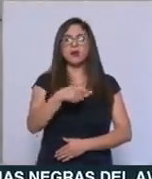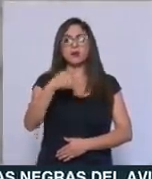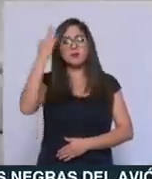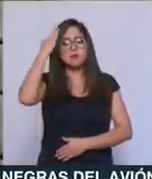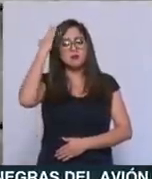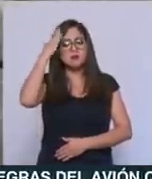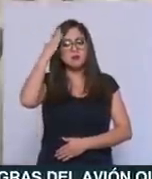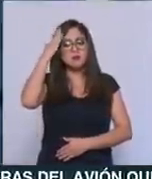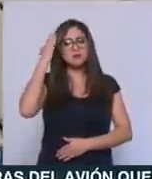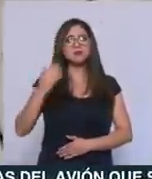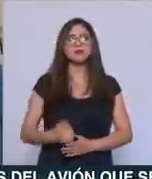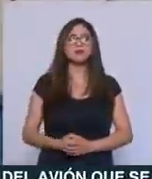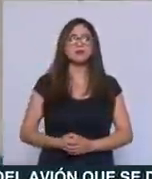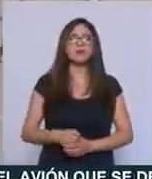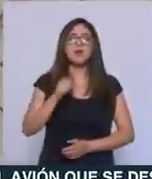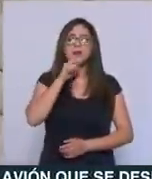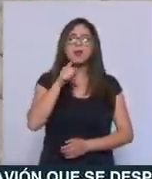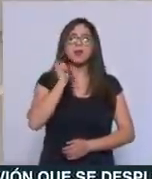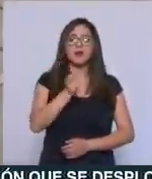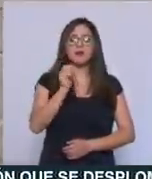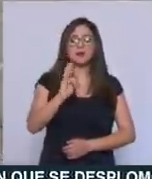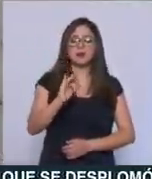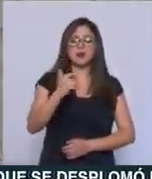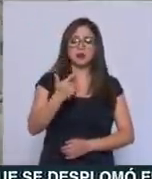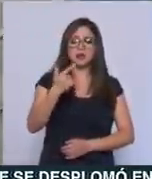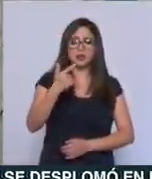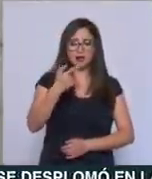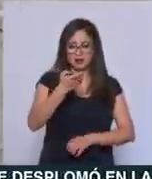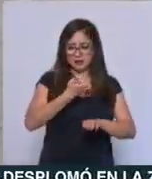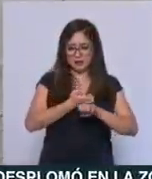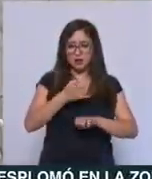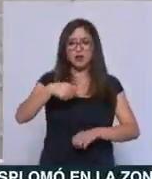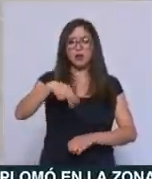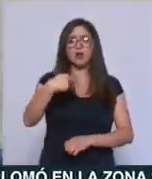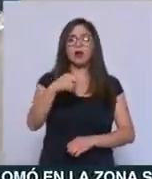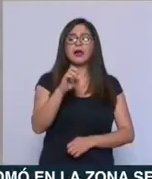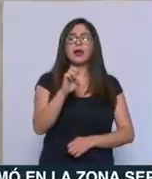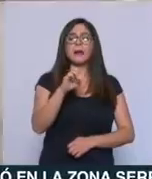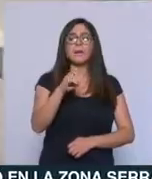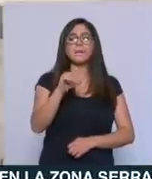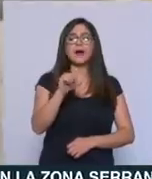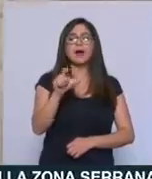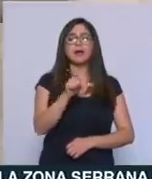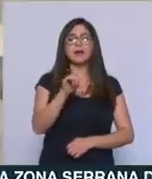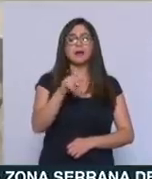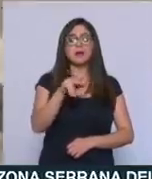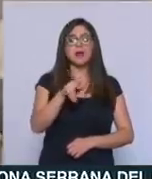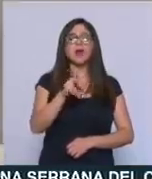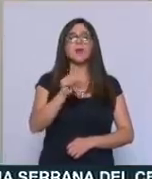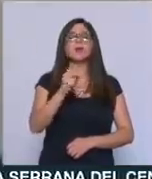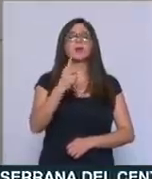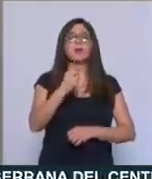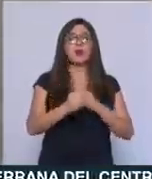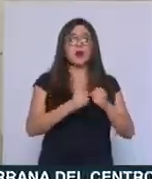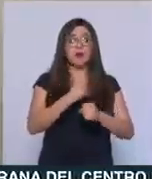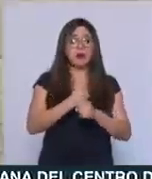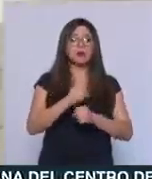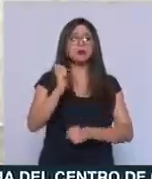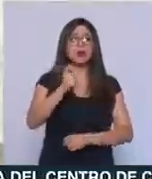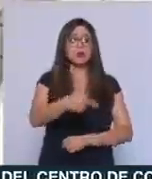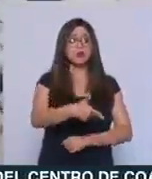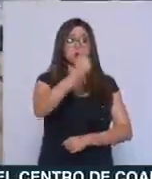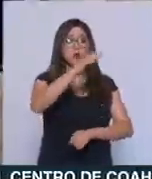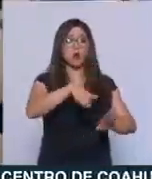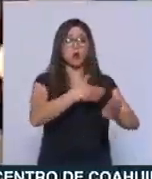autoridades, principalmente por la Fiscalía General del Estado, como Maximiliano N., de 22 años de edad, abrió fuego en contra de